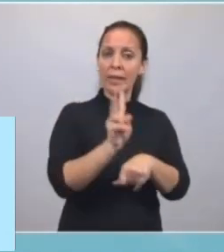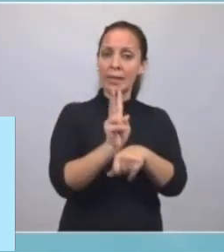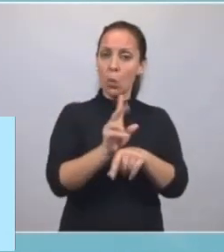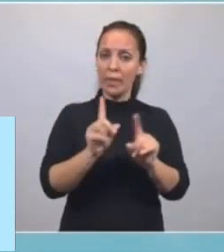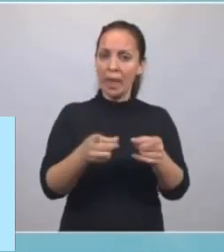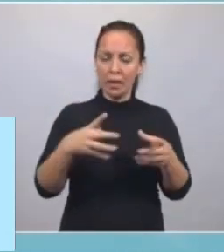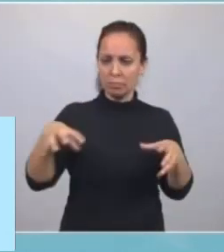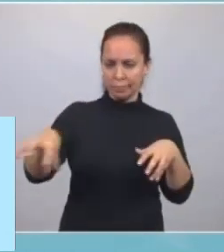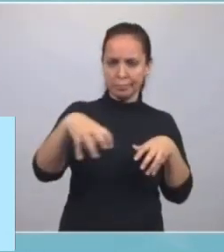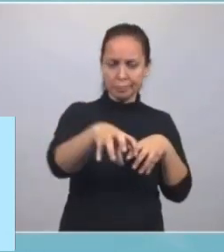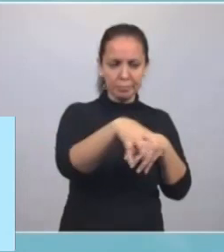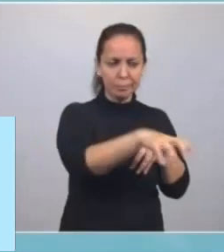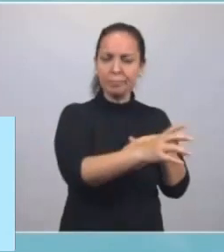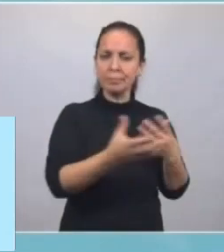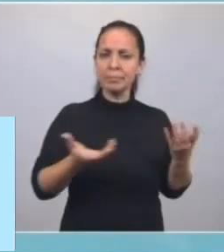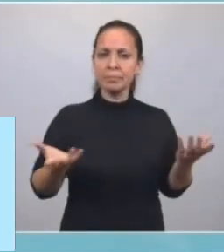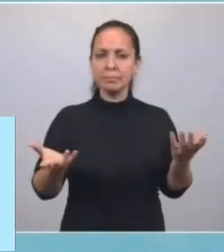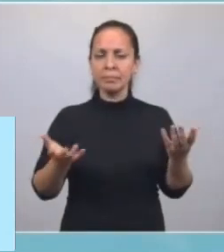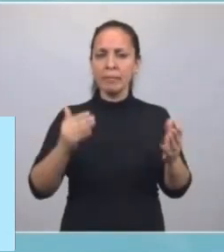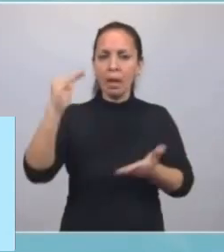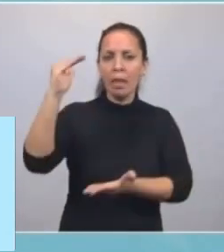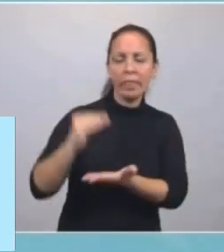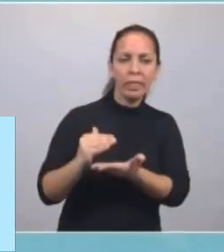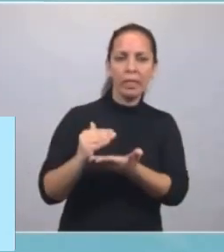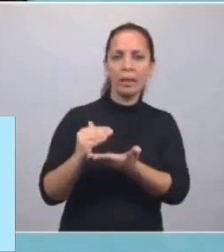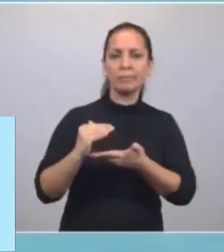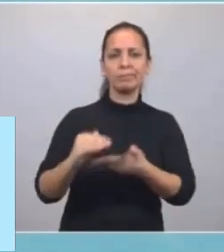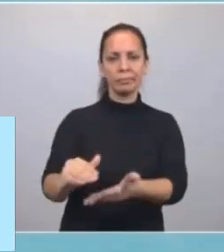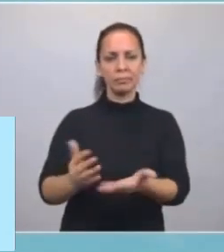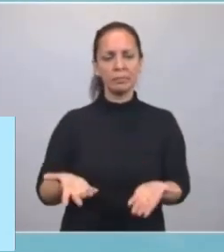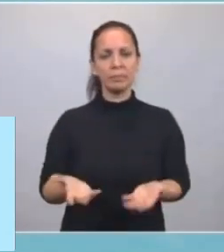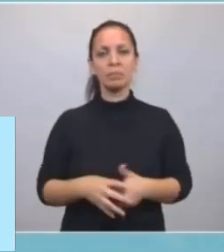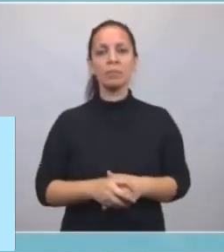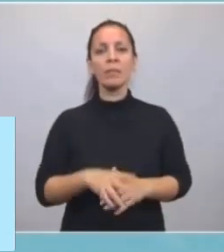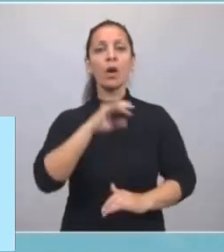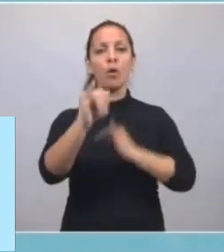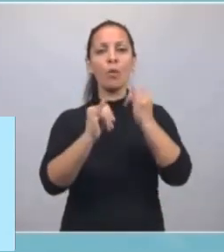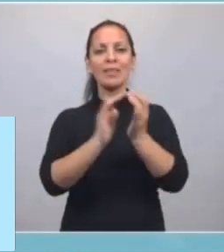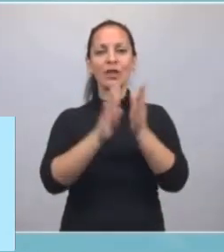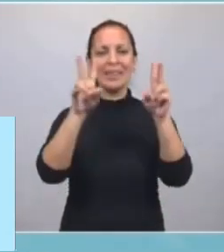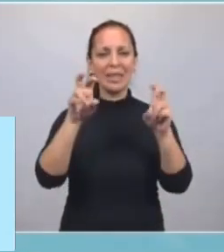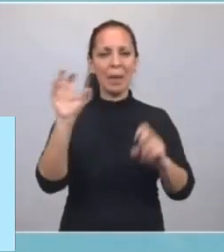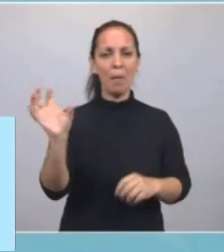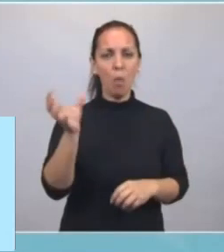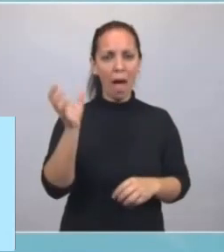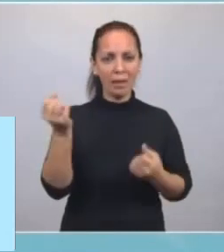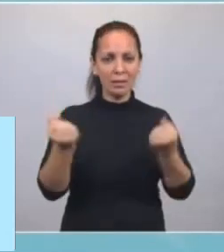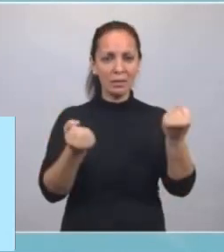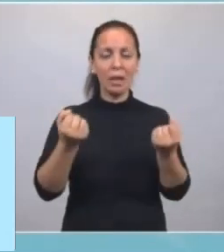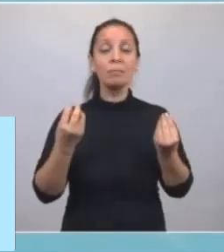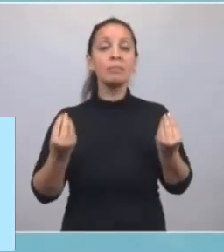habiendo recibido reducciones importantísimas y cuento lo de la ambulancia porque